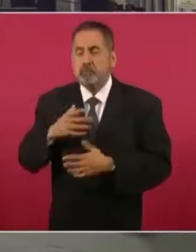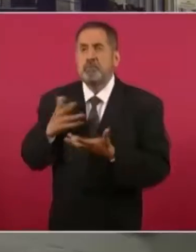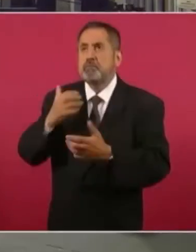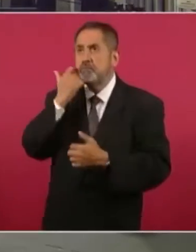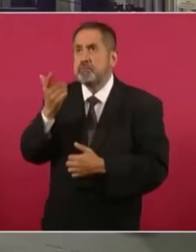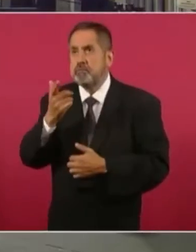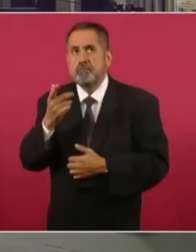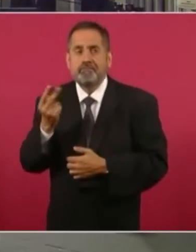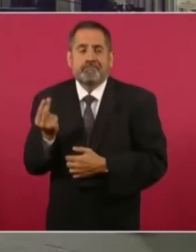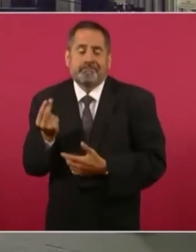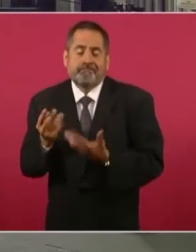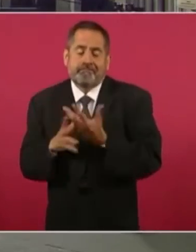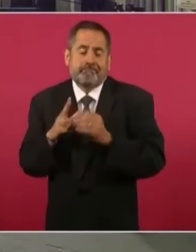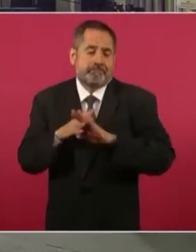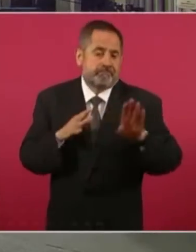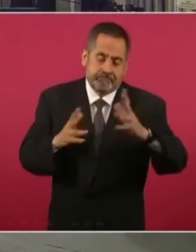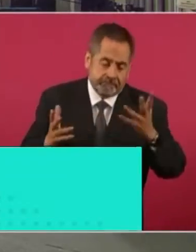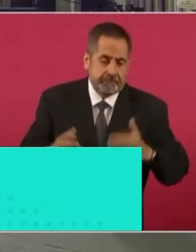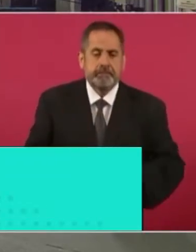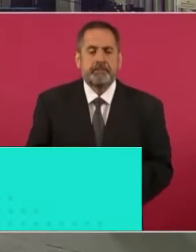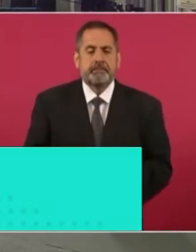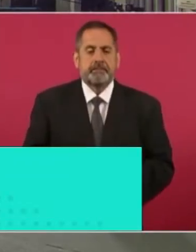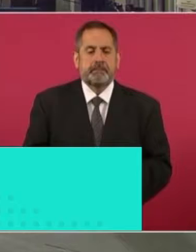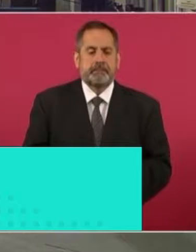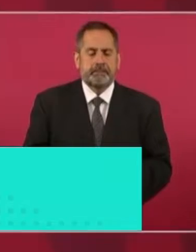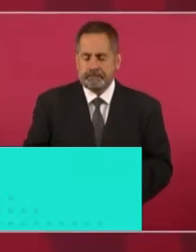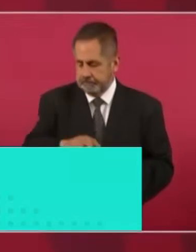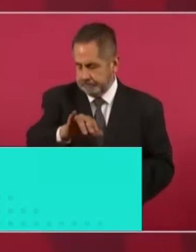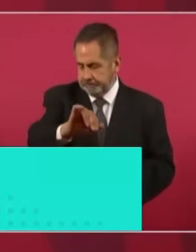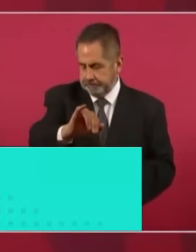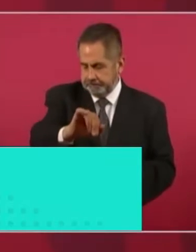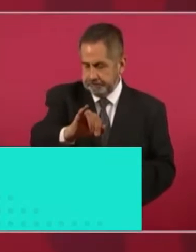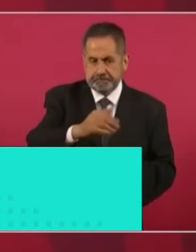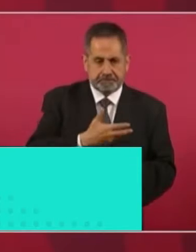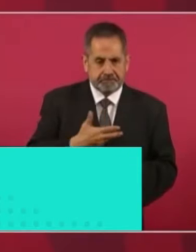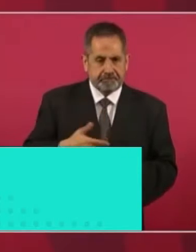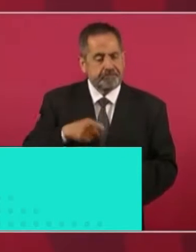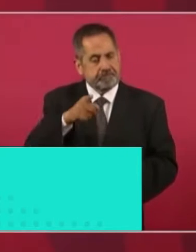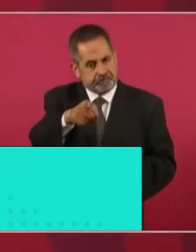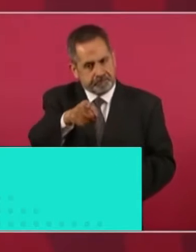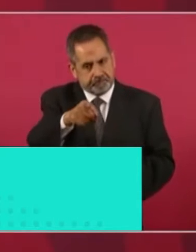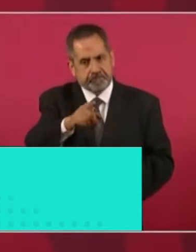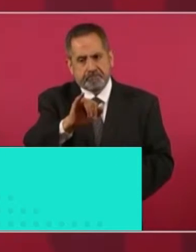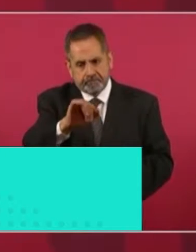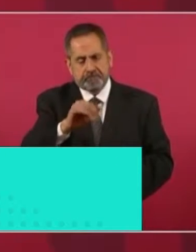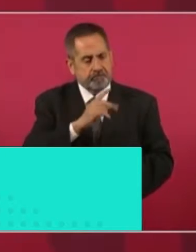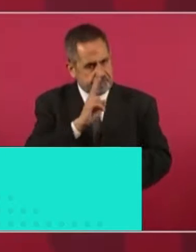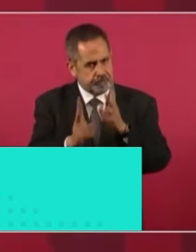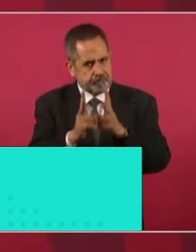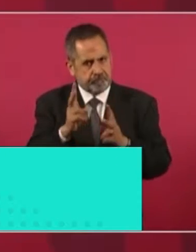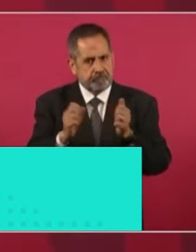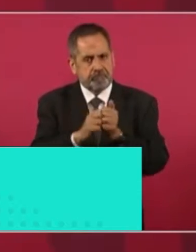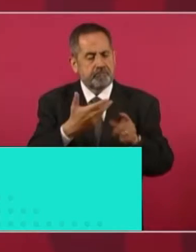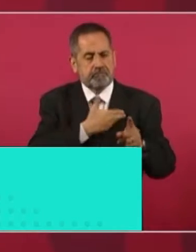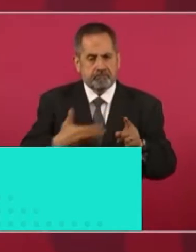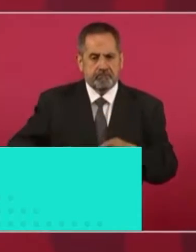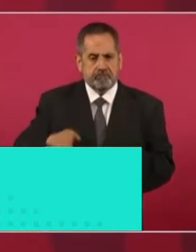trabajo. Sí, es un tema que llevo para tratar con el presidente